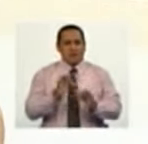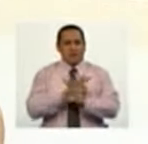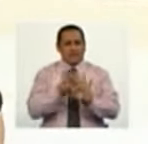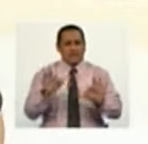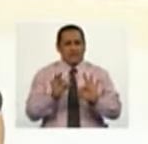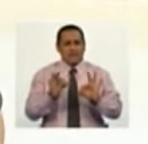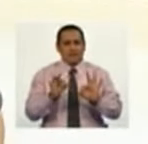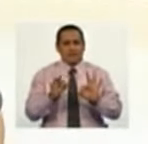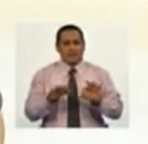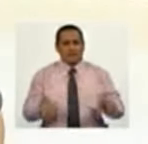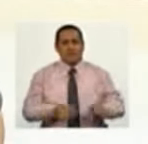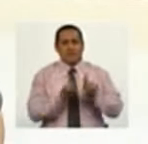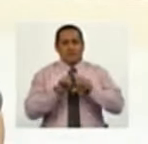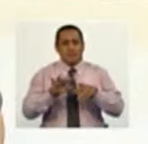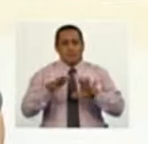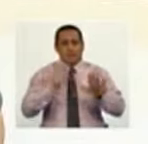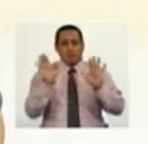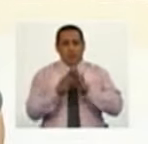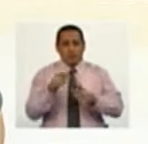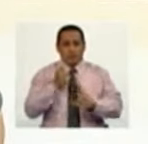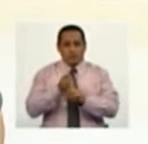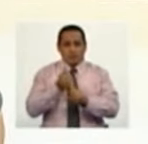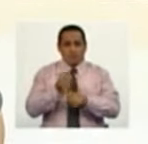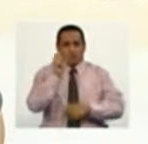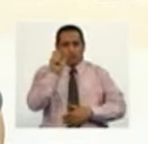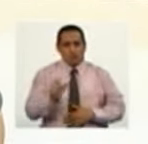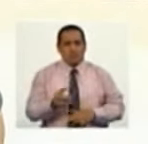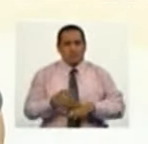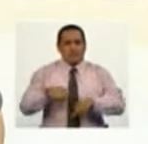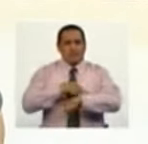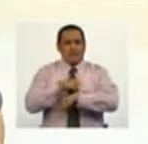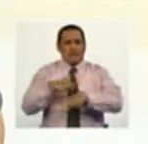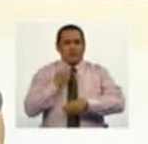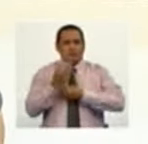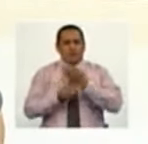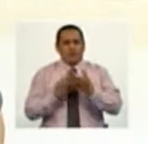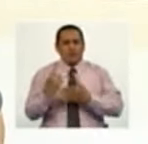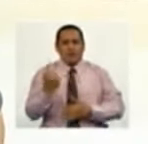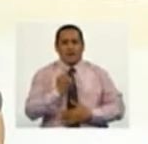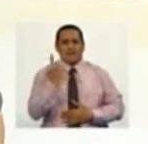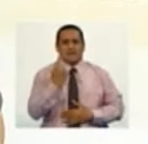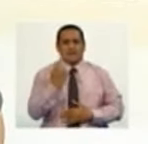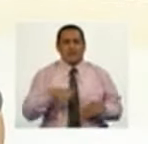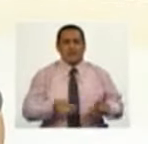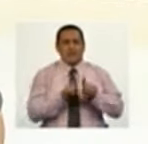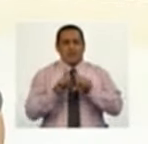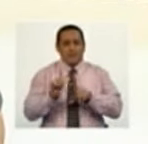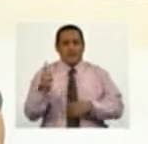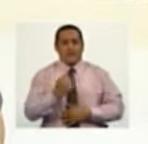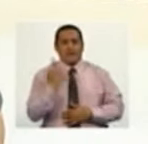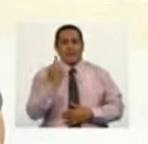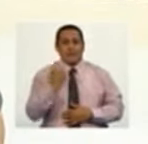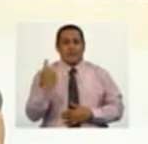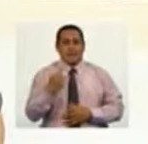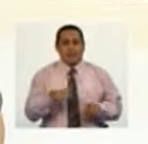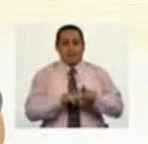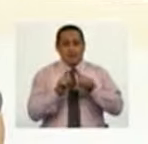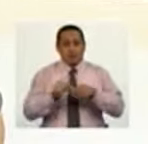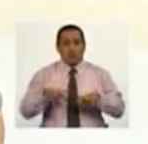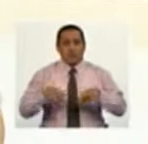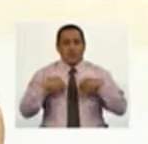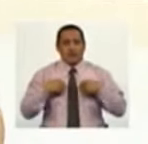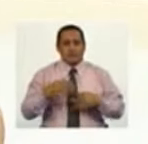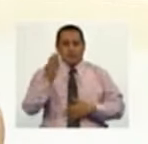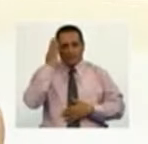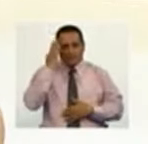ni disciplinaria. Y al parecer es este señor el que demora en comunicarlo a la gerencia general. Y es por eso que la gerencia general, una vez que